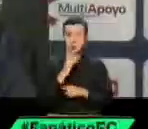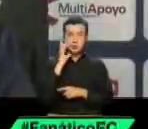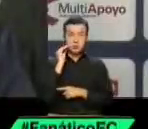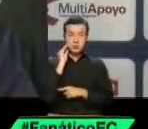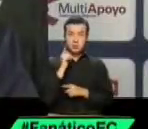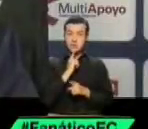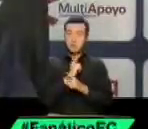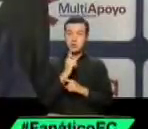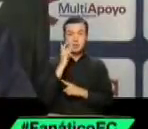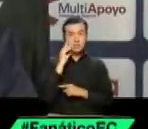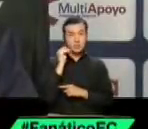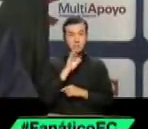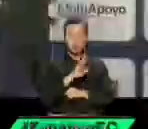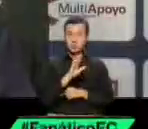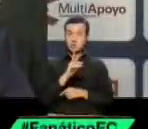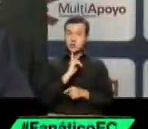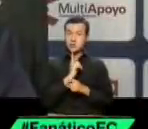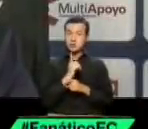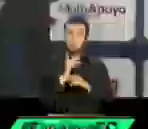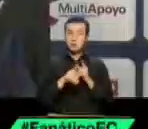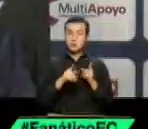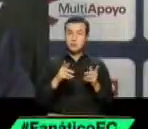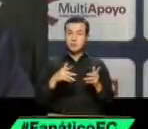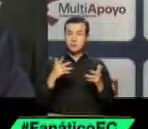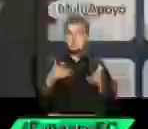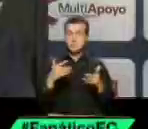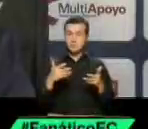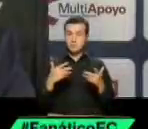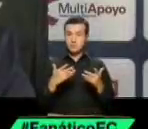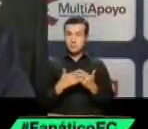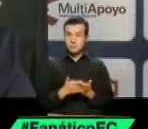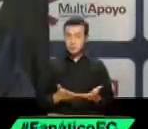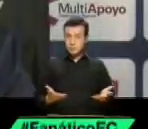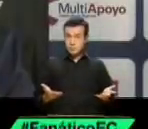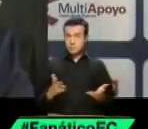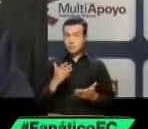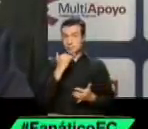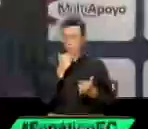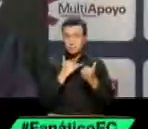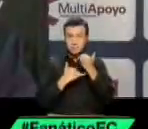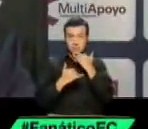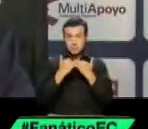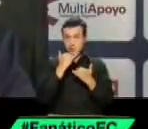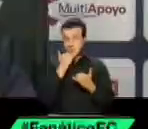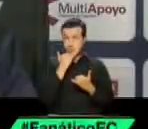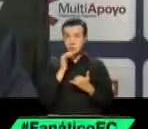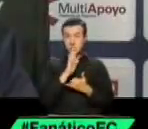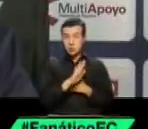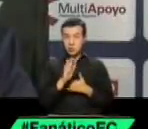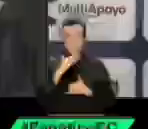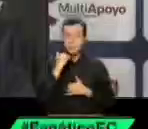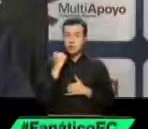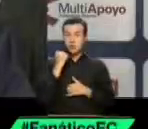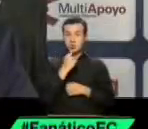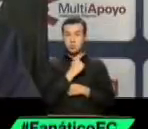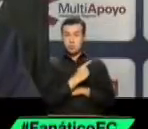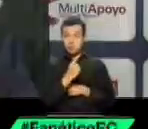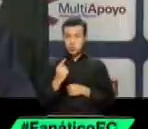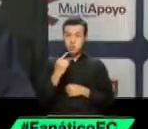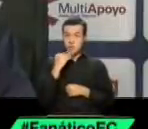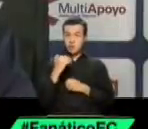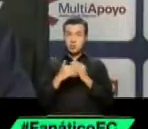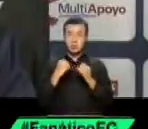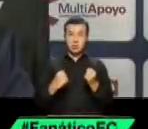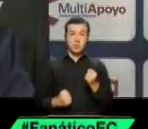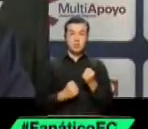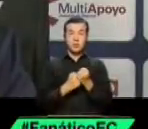experiencias, vivencias, que sepan incidir los errores para que ellos mejoren de manera individual y que luego lo puedan